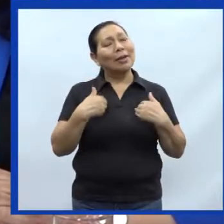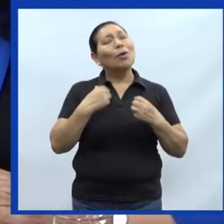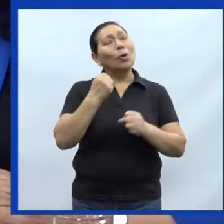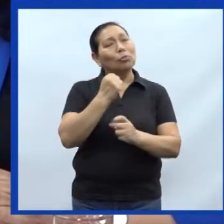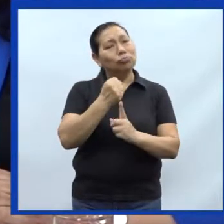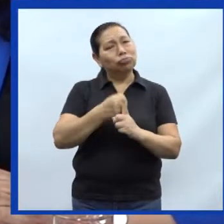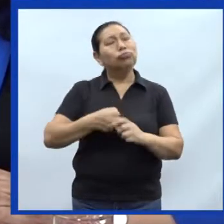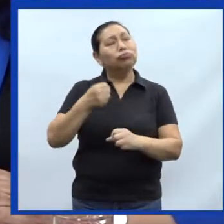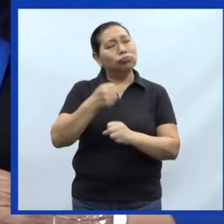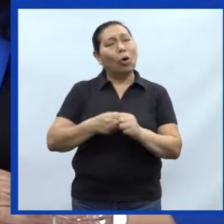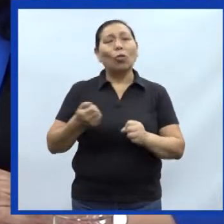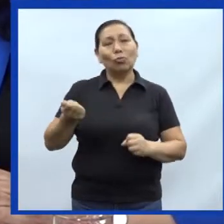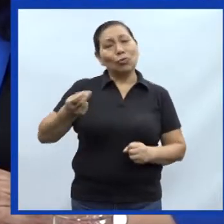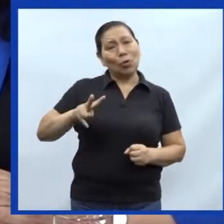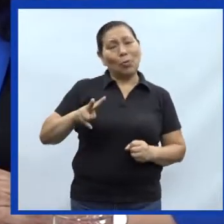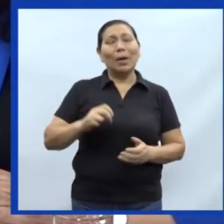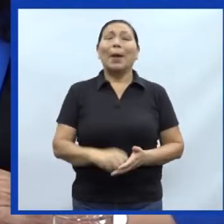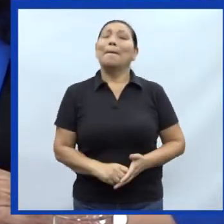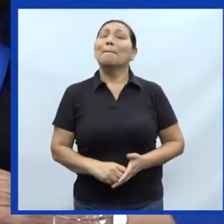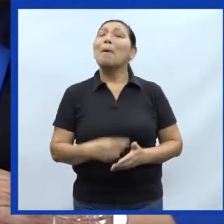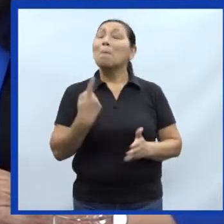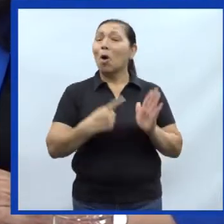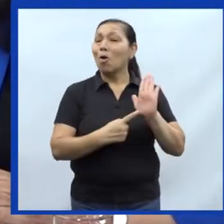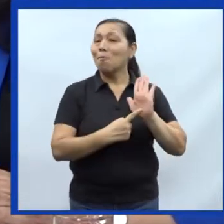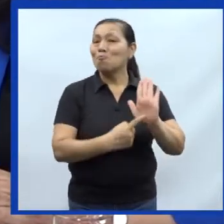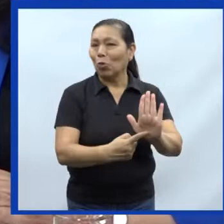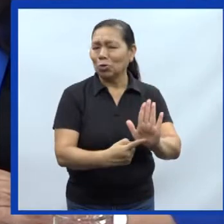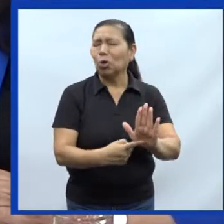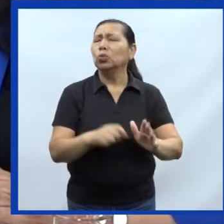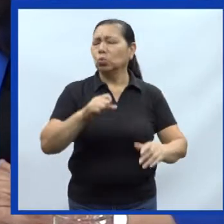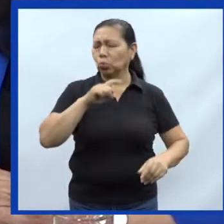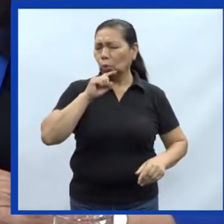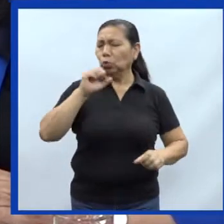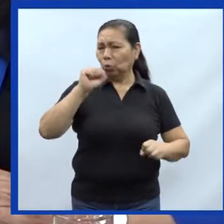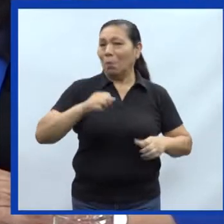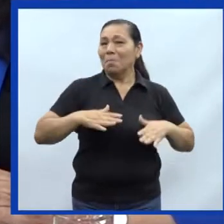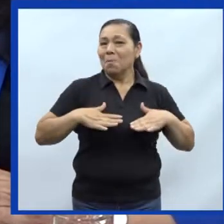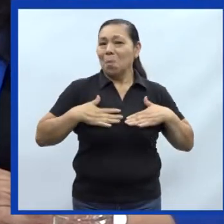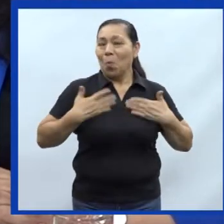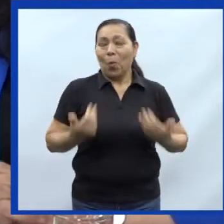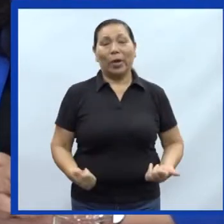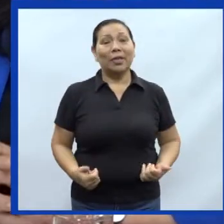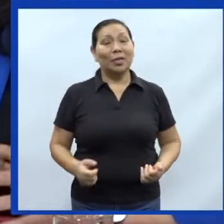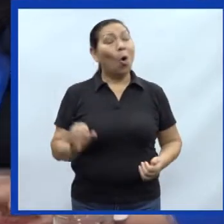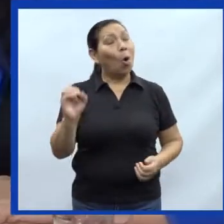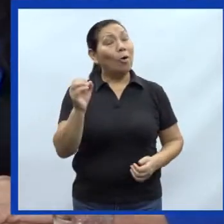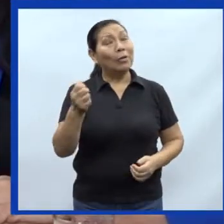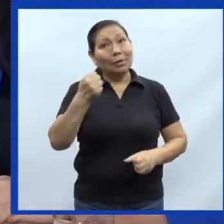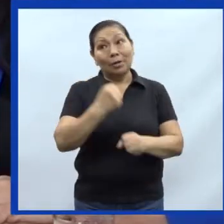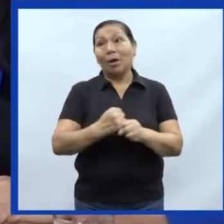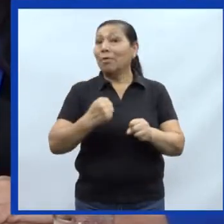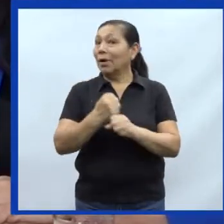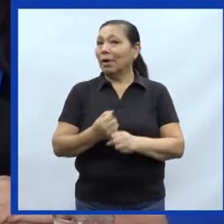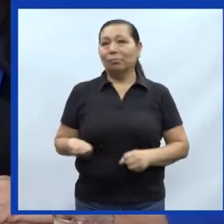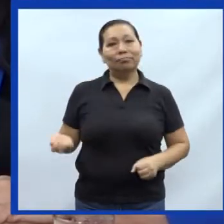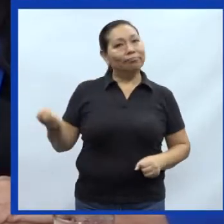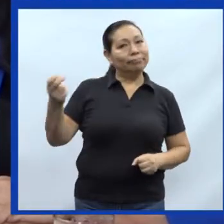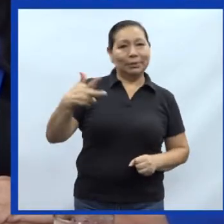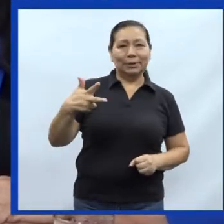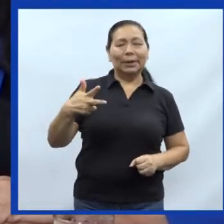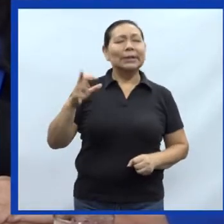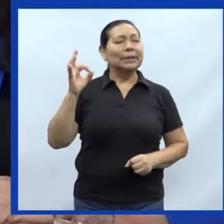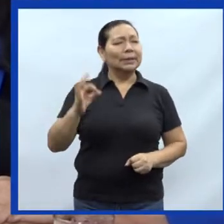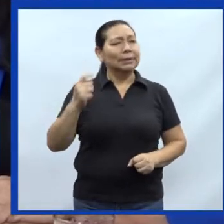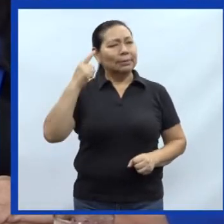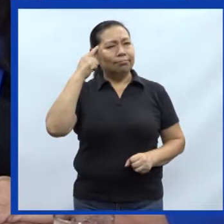trabajar el doble para demostrar de lo que somos capaces, o el triple. Tenemos que pensar